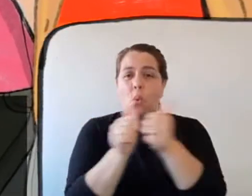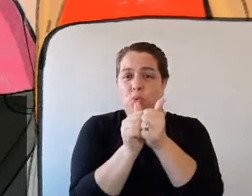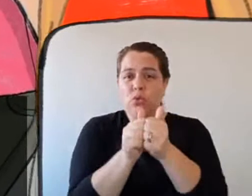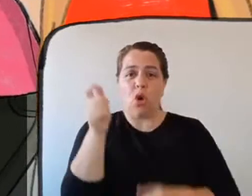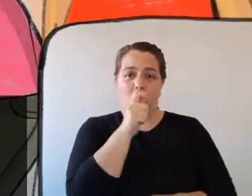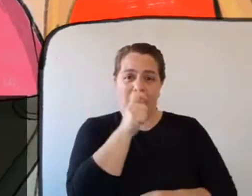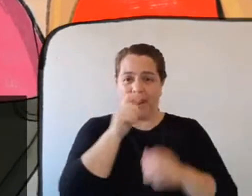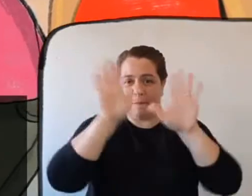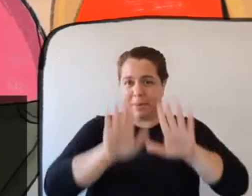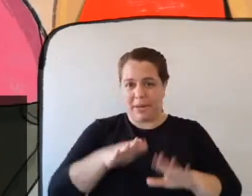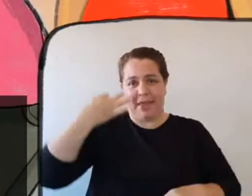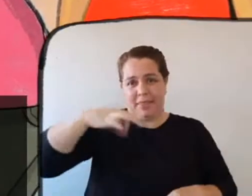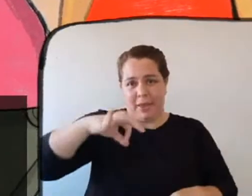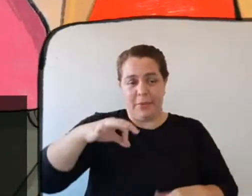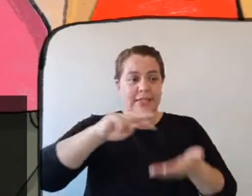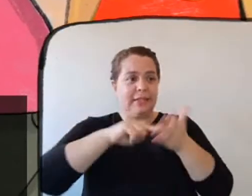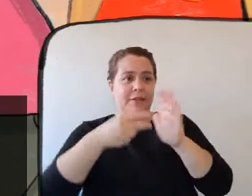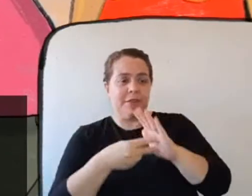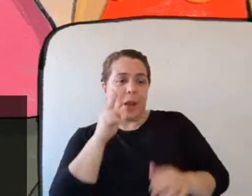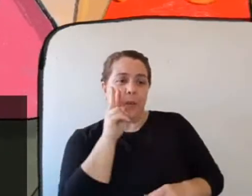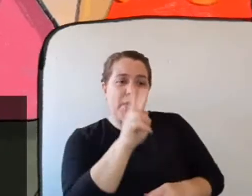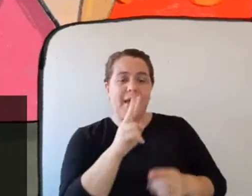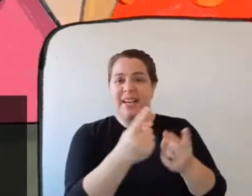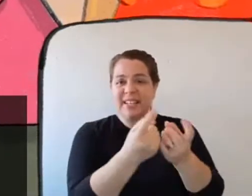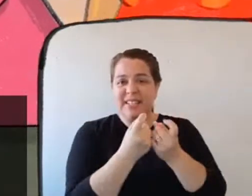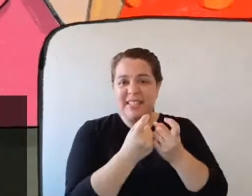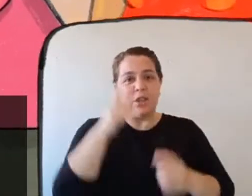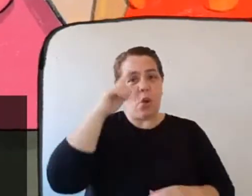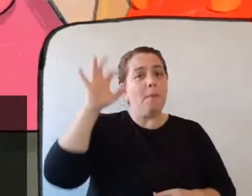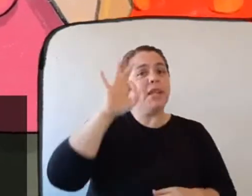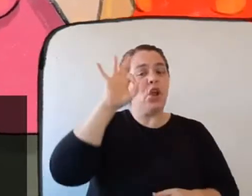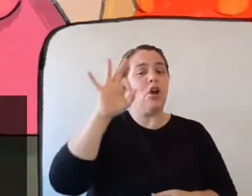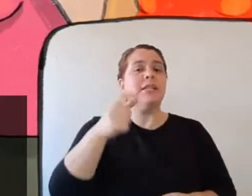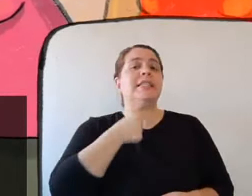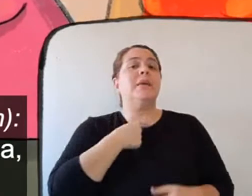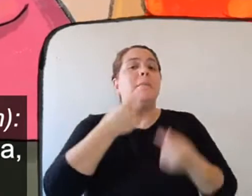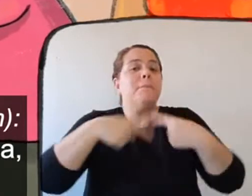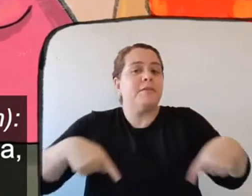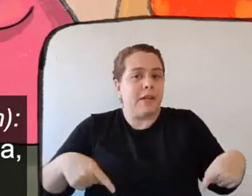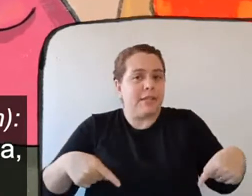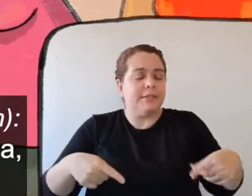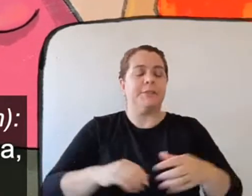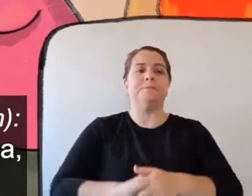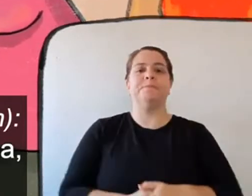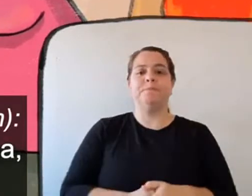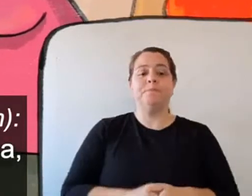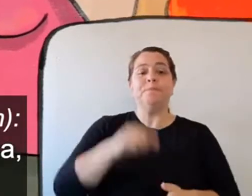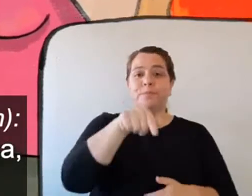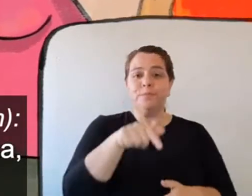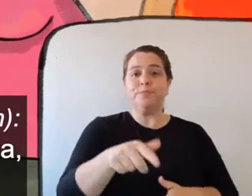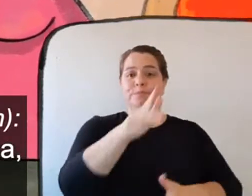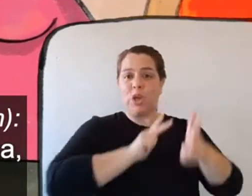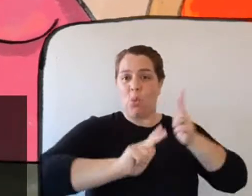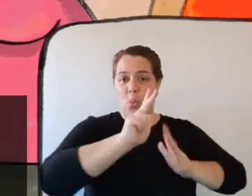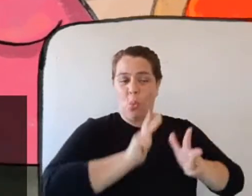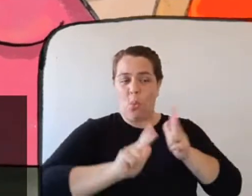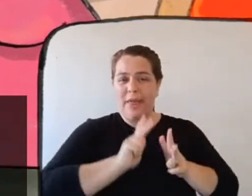adolescente. Eso significa escuchar y tener en cuenta sus necesidades, opiniones y preferencias. Cuando de verdad habilitamos la escucha,